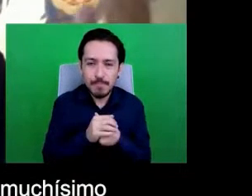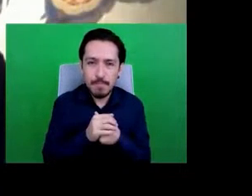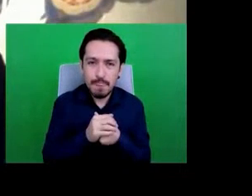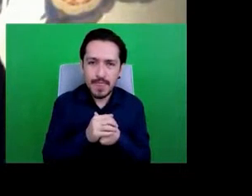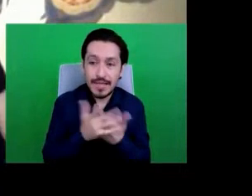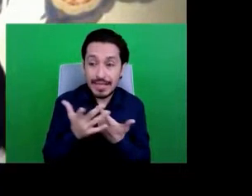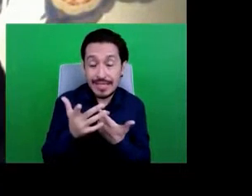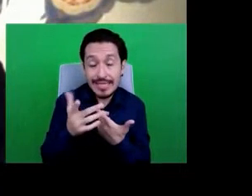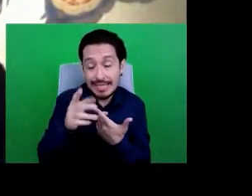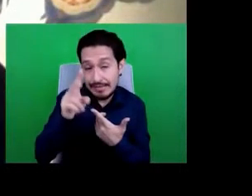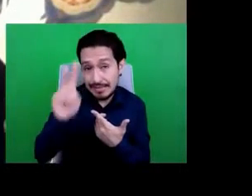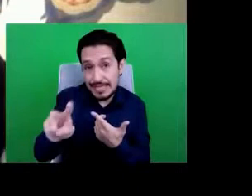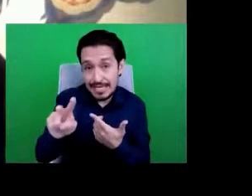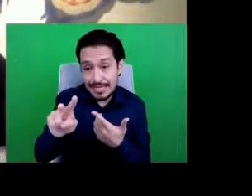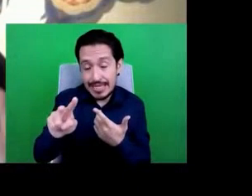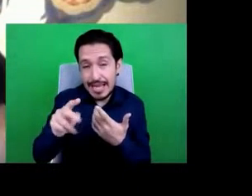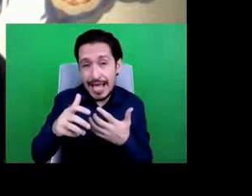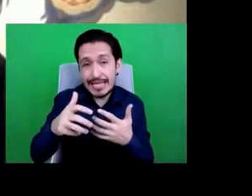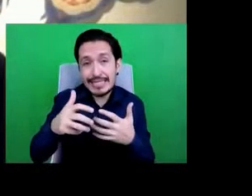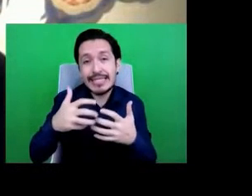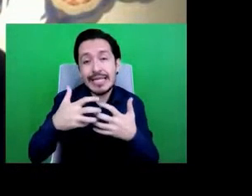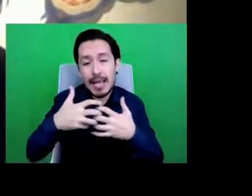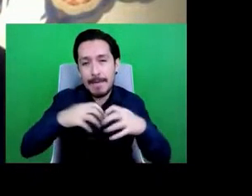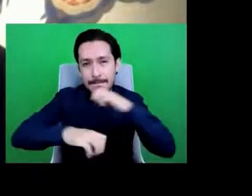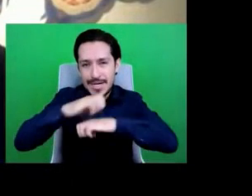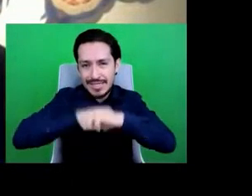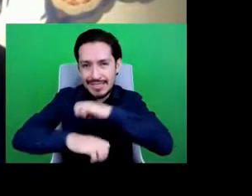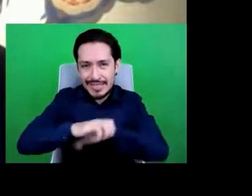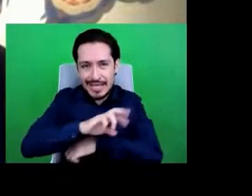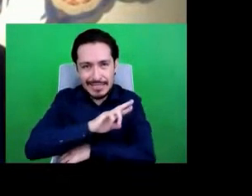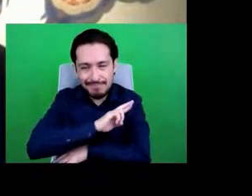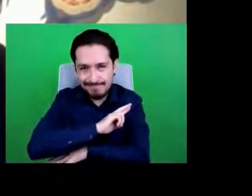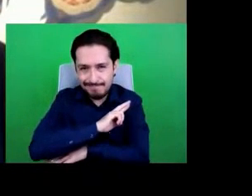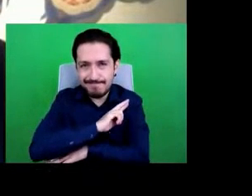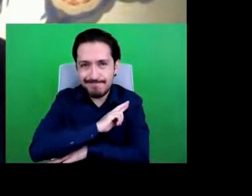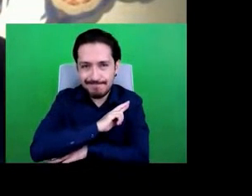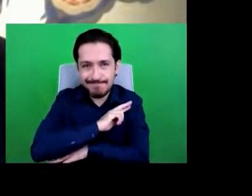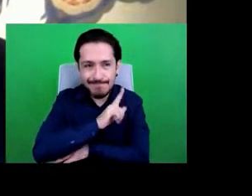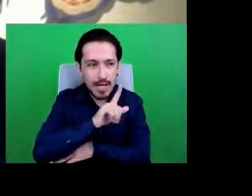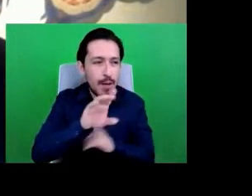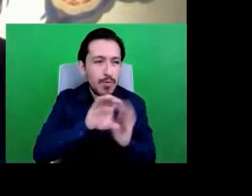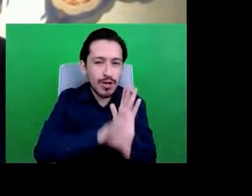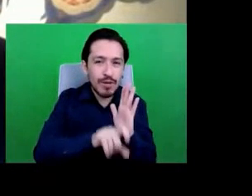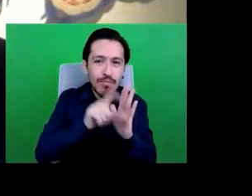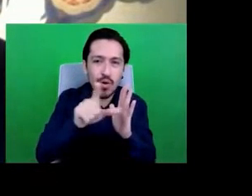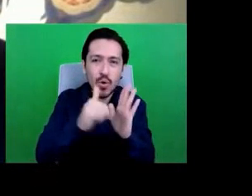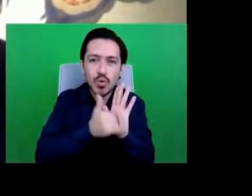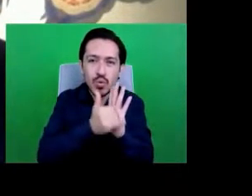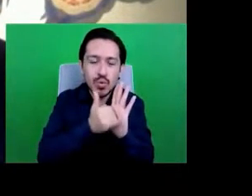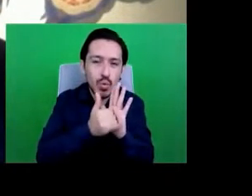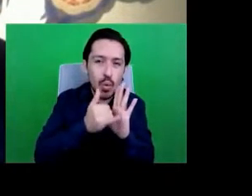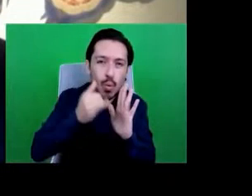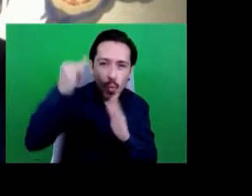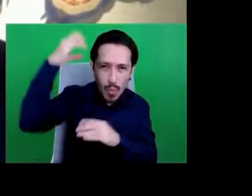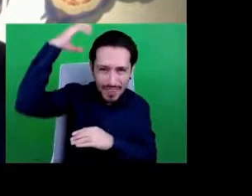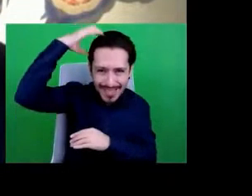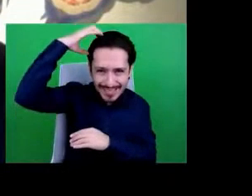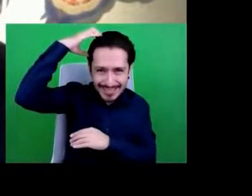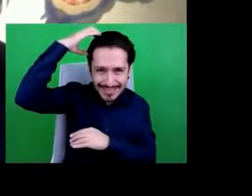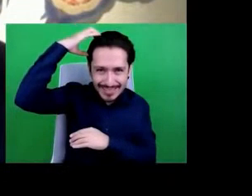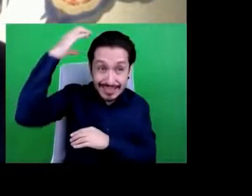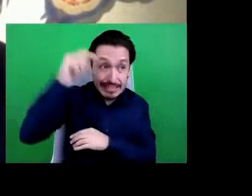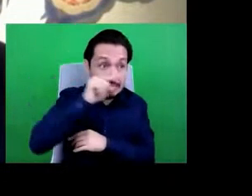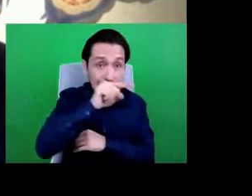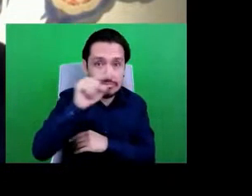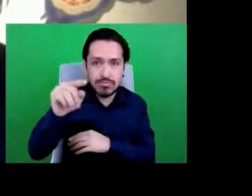empresas privadas. Lo acabo de mencionar, como YouTube, como Disney. Estas organizaciones son una influencia muy, muy poderosa en